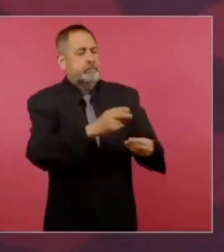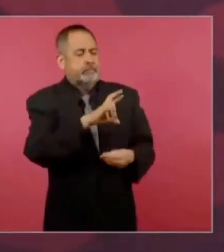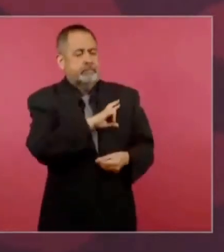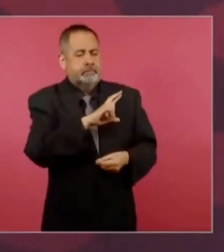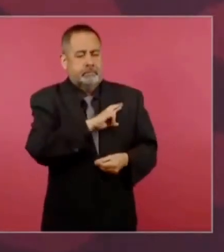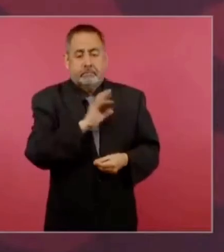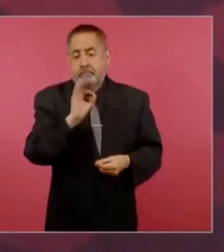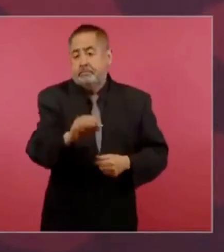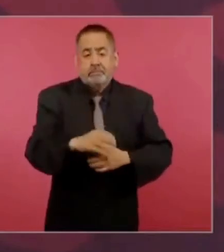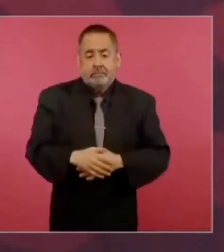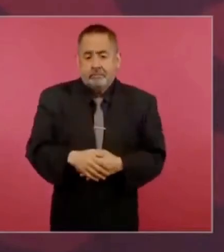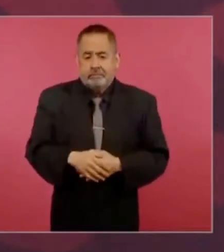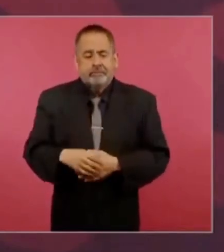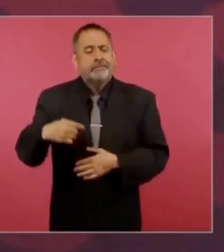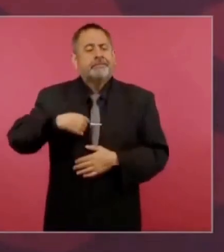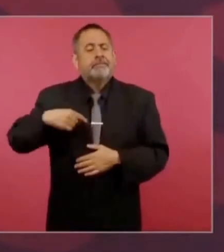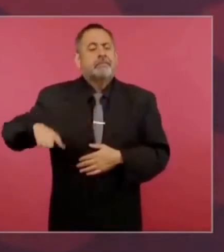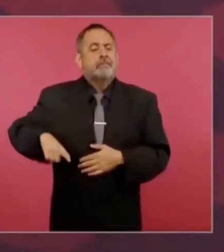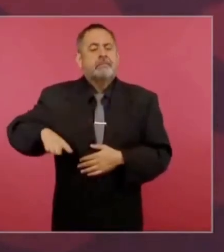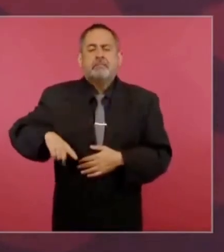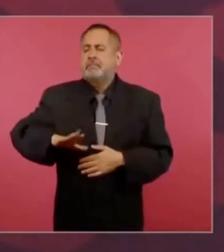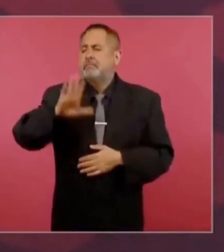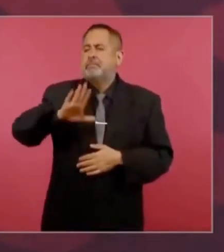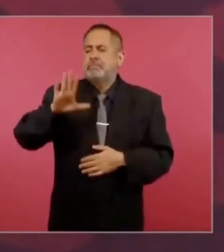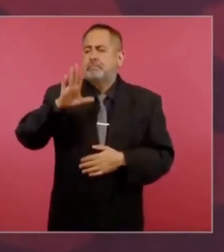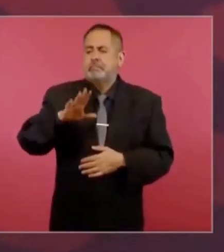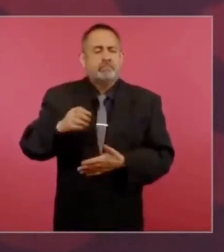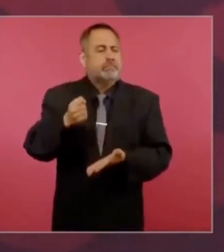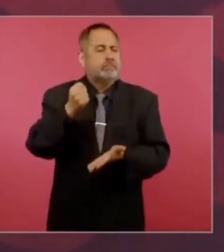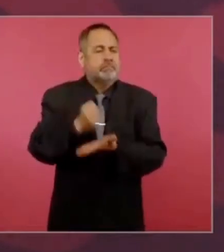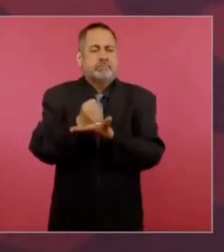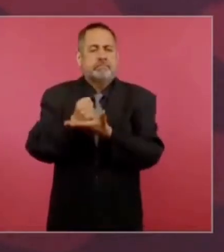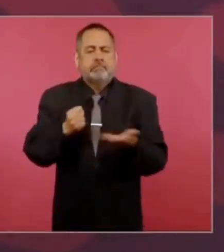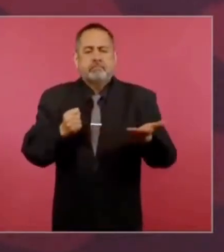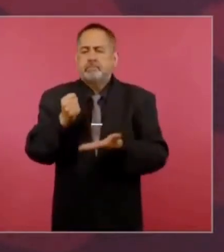El gobierno era un facilitador de la corrupción.